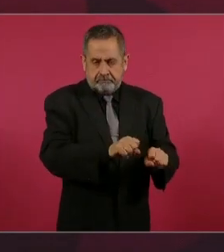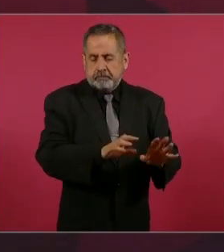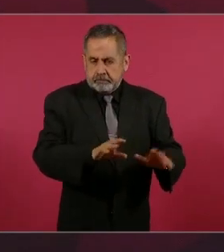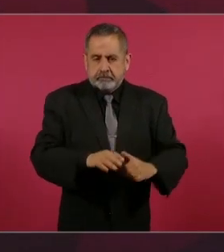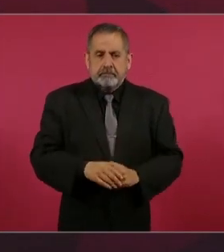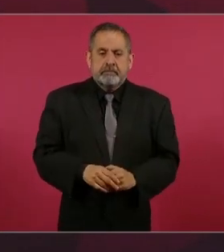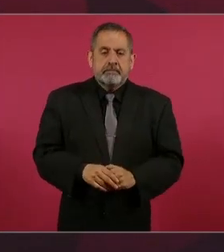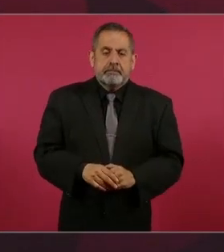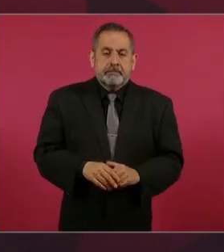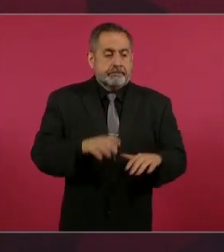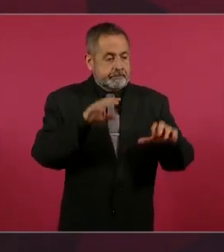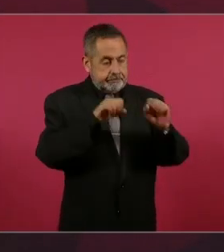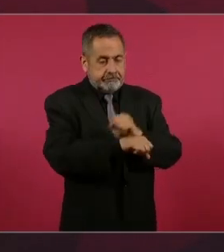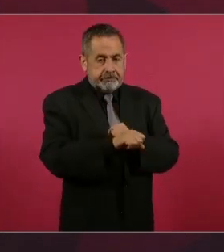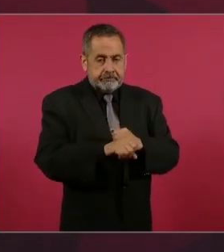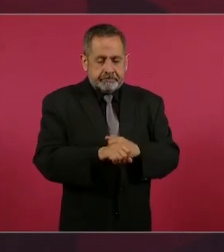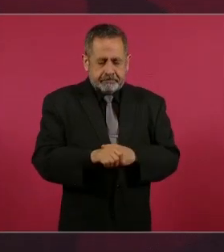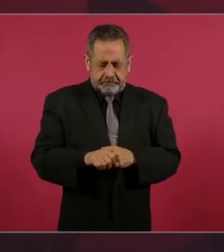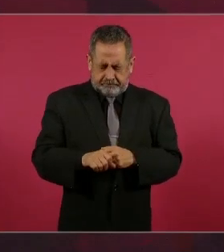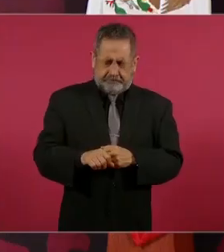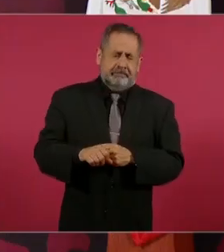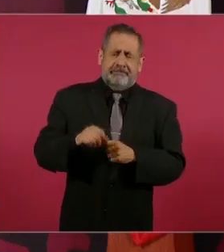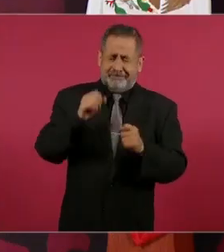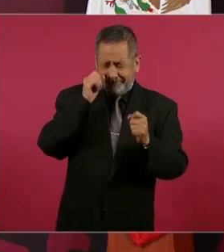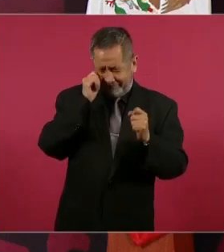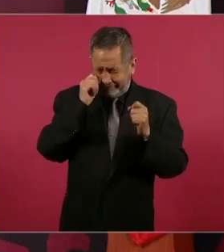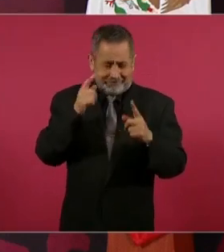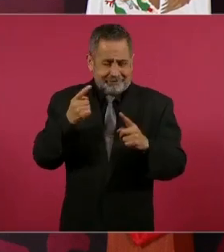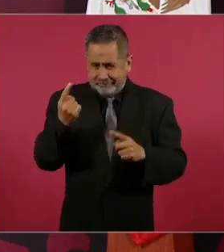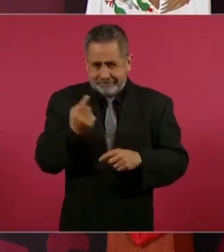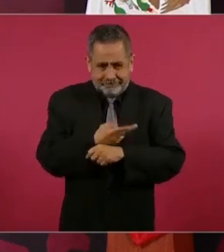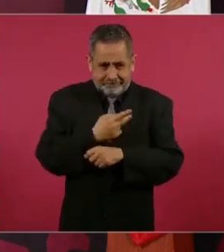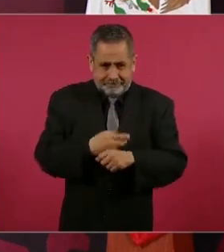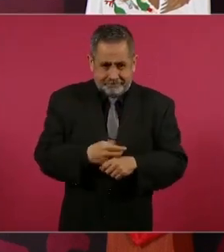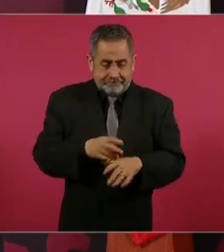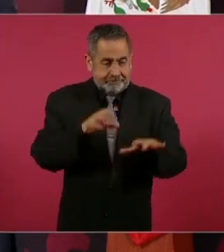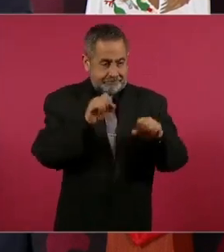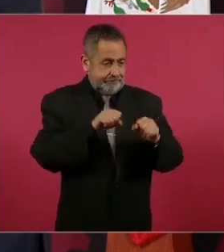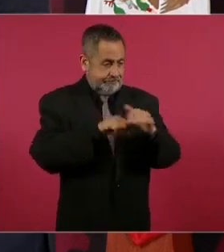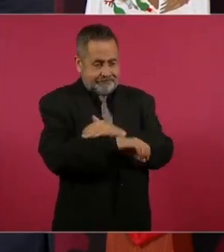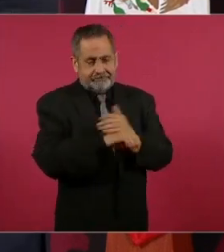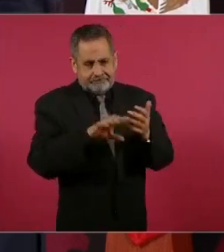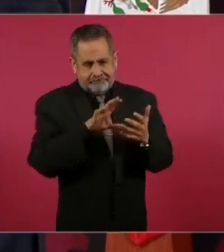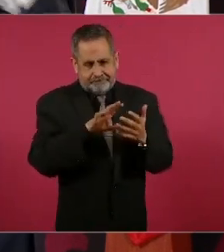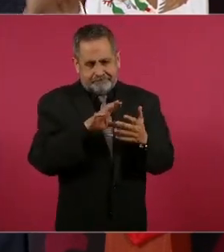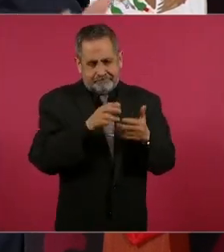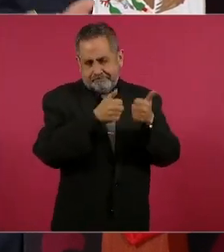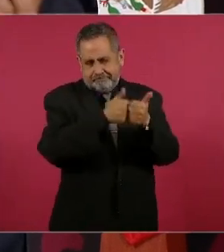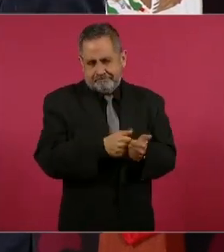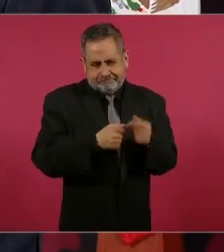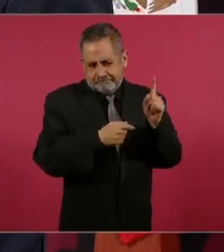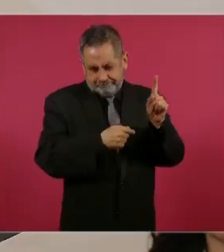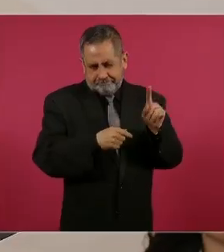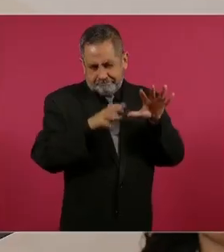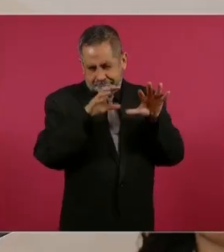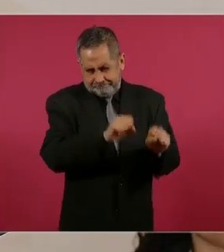Y lo más sorprendente, porque eso yo creo que nadie lo